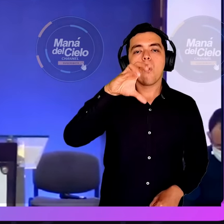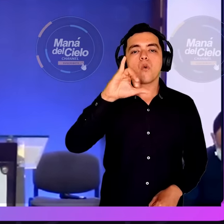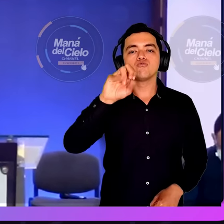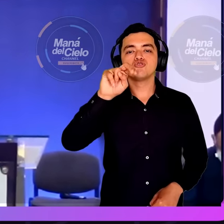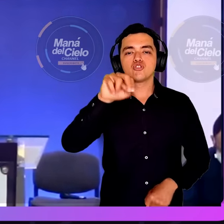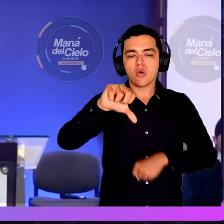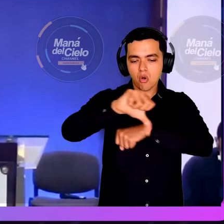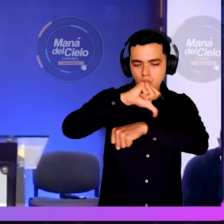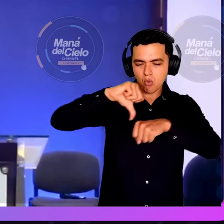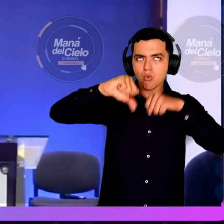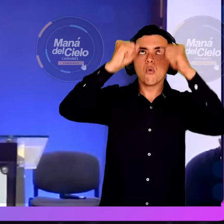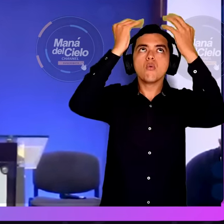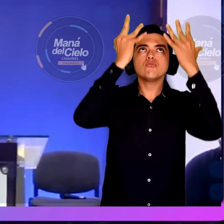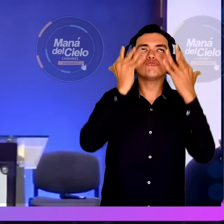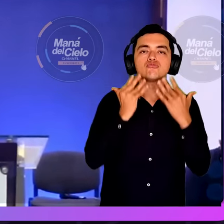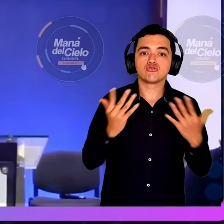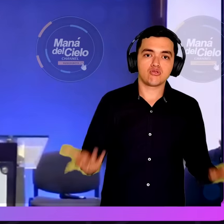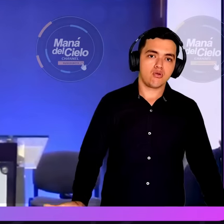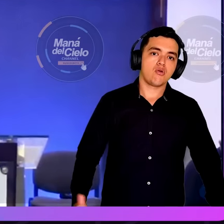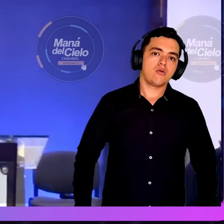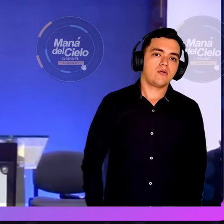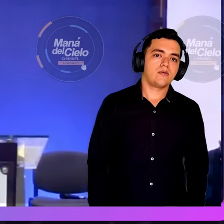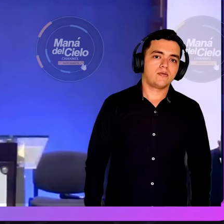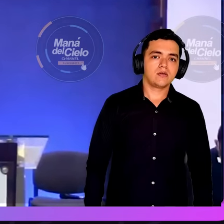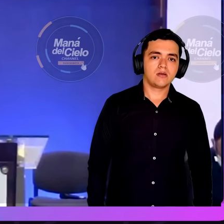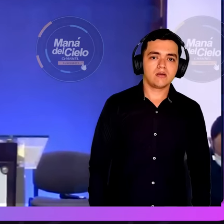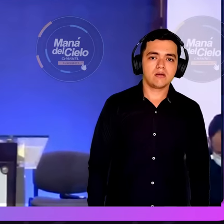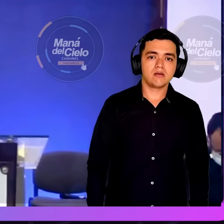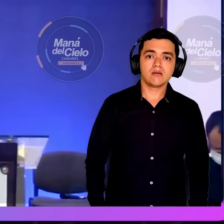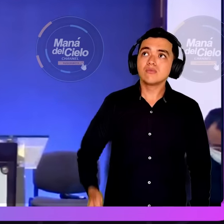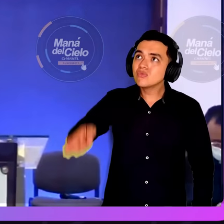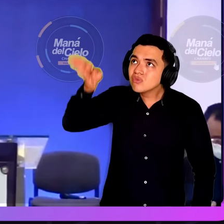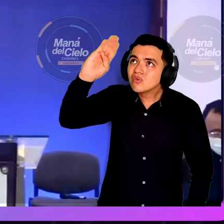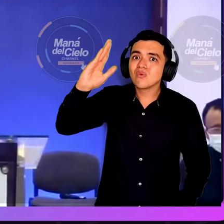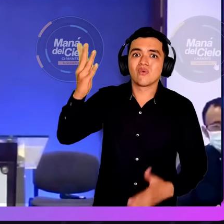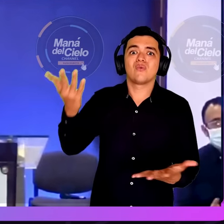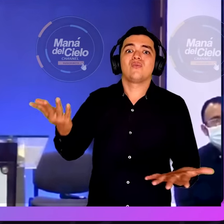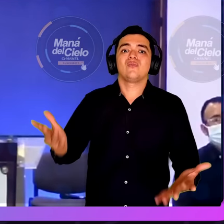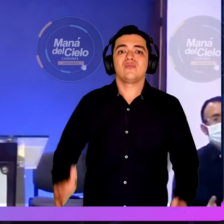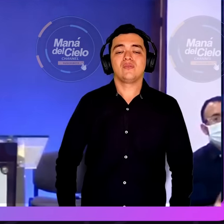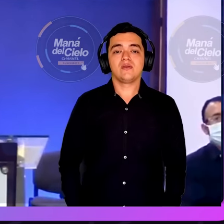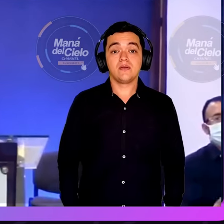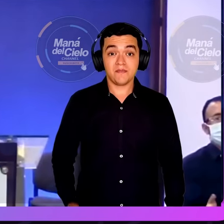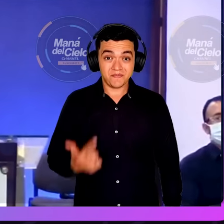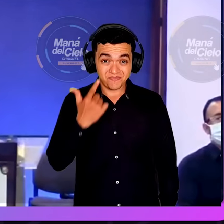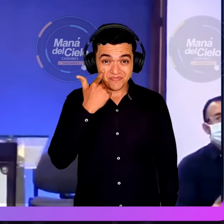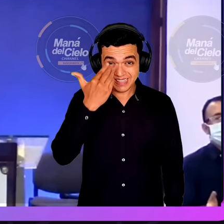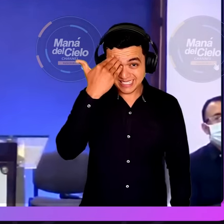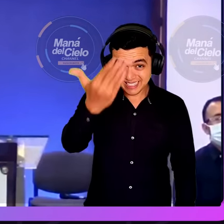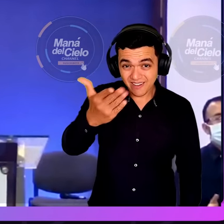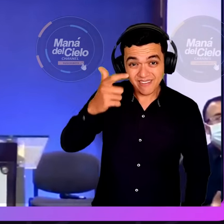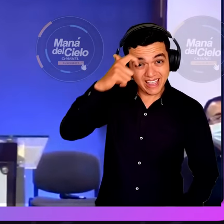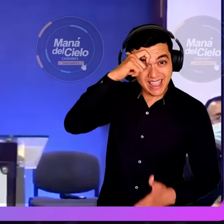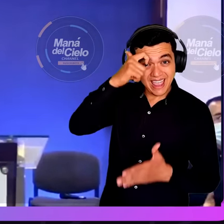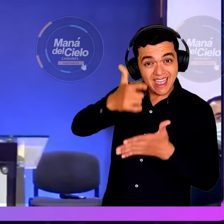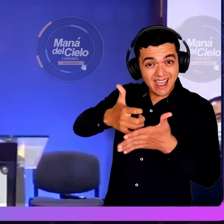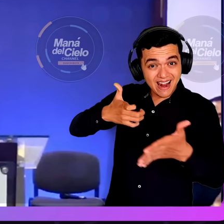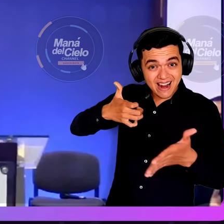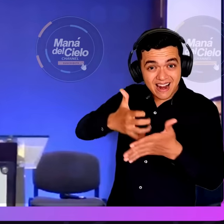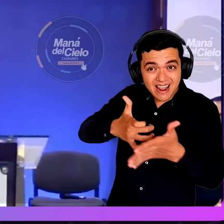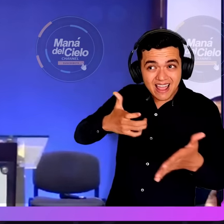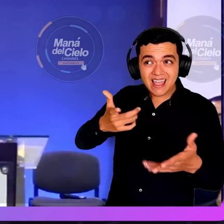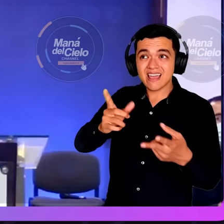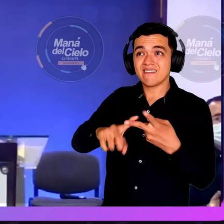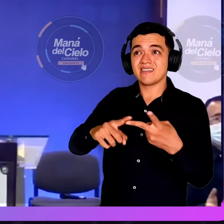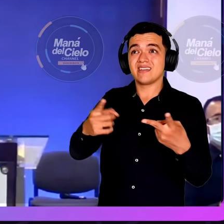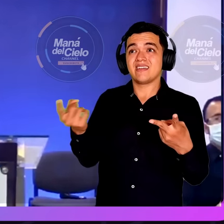vestidos y nunca falte ungüento sobre tu cabeza. Alabanzas al Señor. Alabanzas al Señor. Alabanzas al Señor.